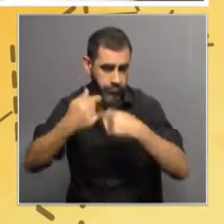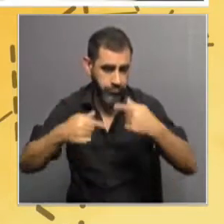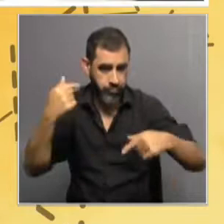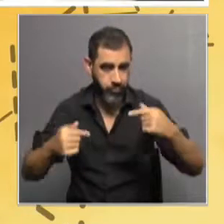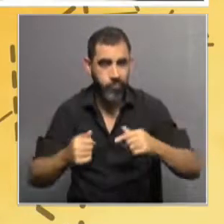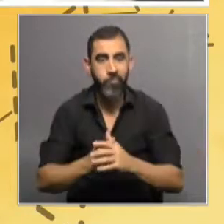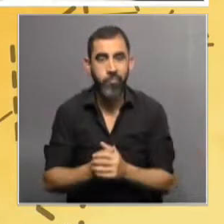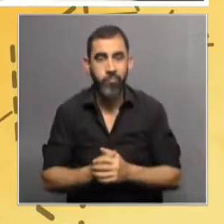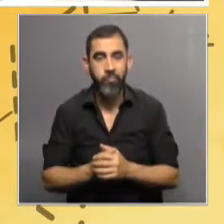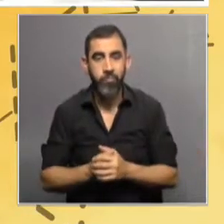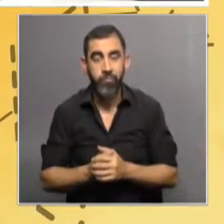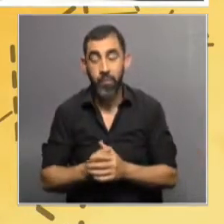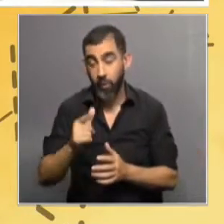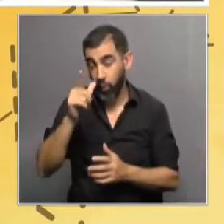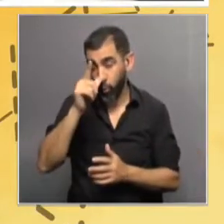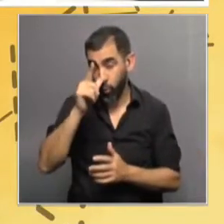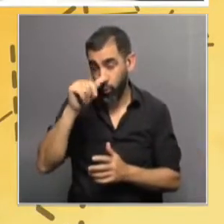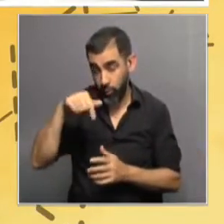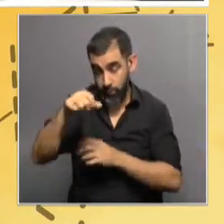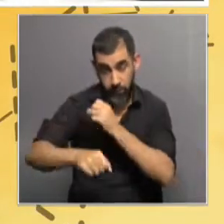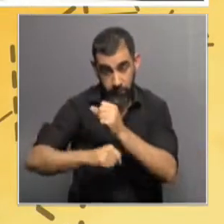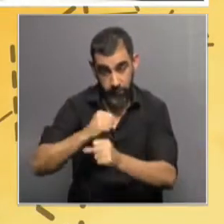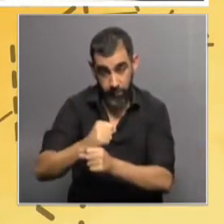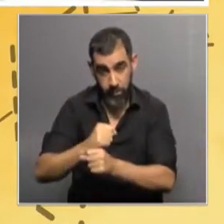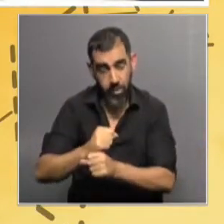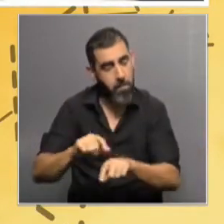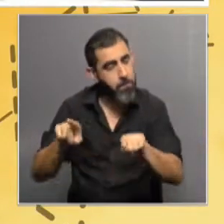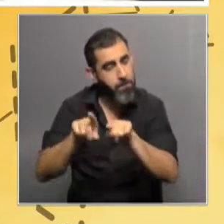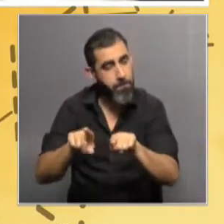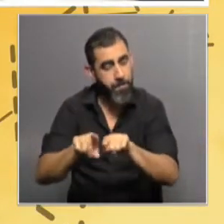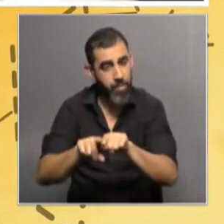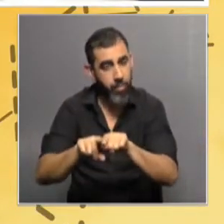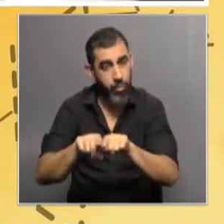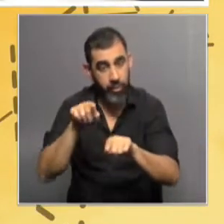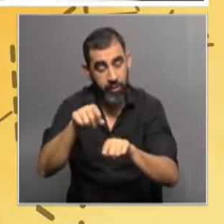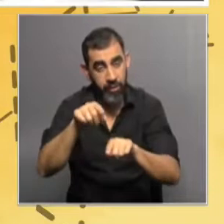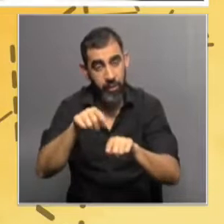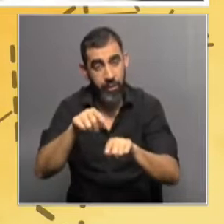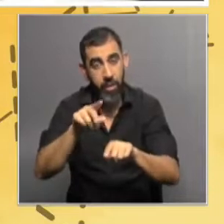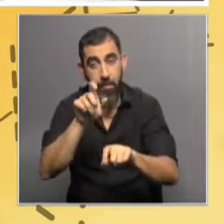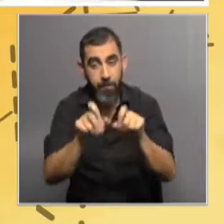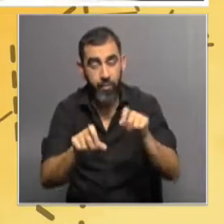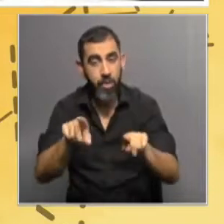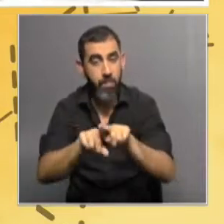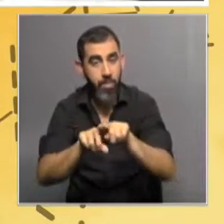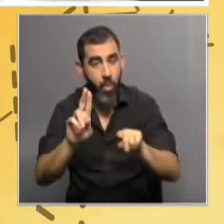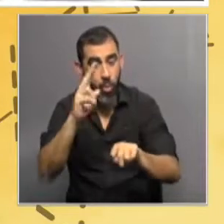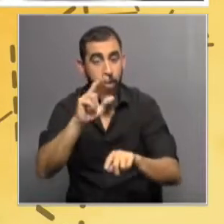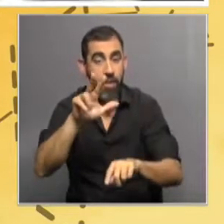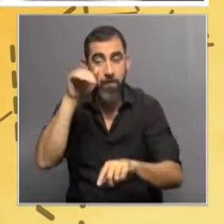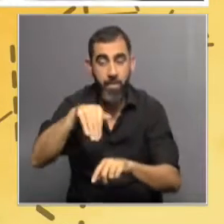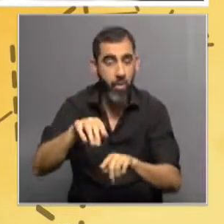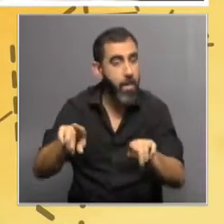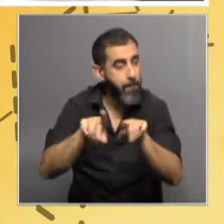creo que vale la pena esto. En julio de este año había la misma cantidad de test moleculares que el número de habitantes de Uruguay. Entonces son